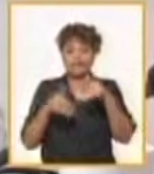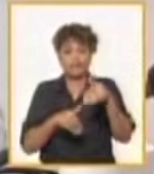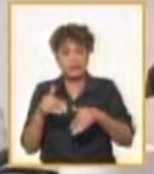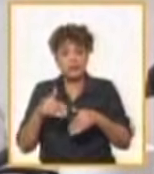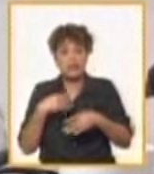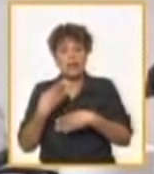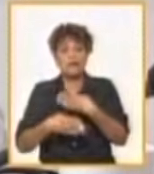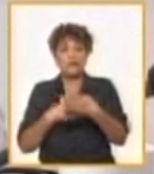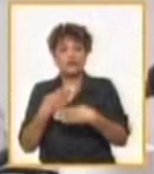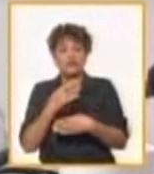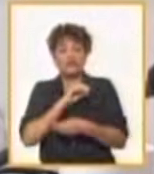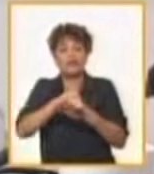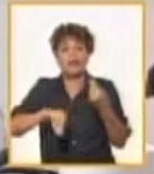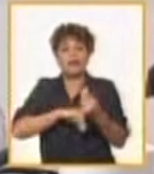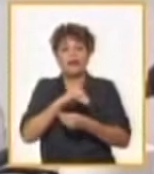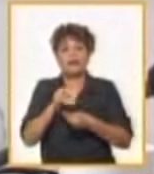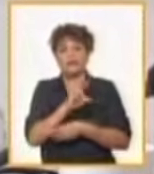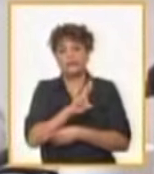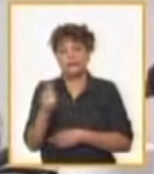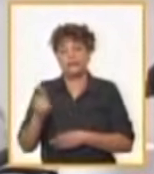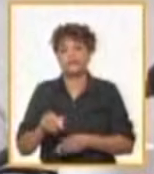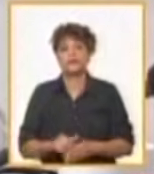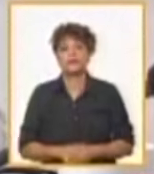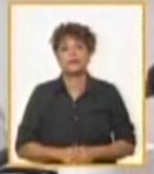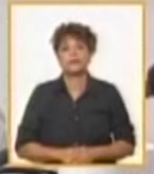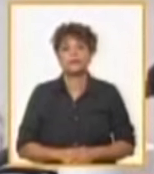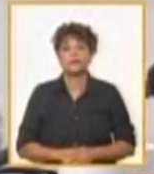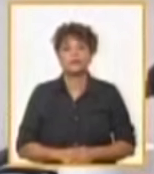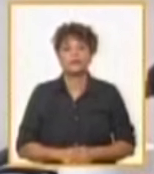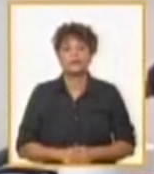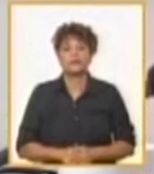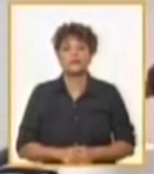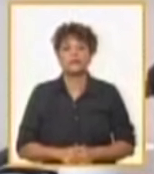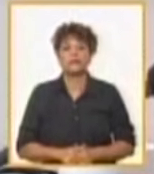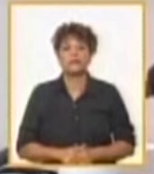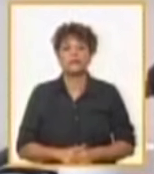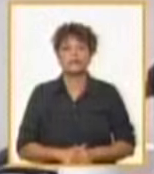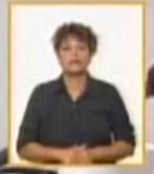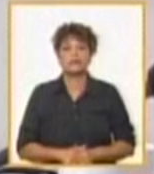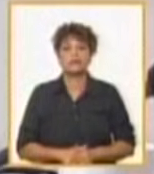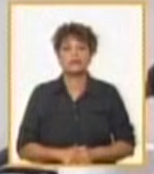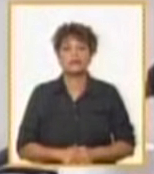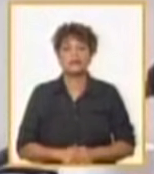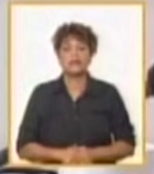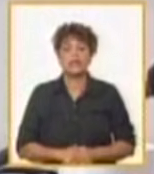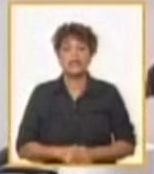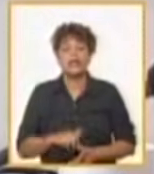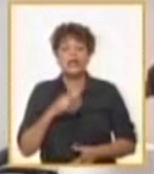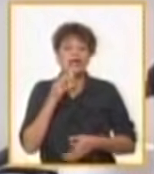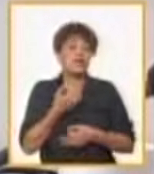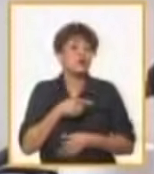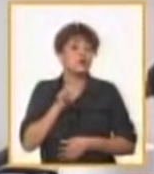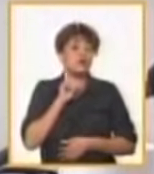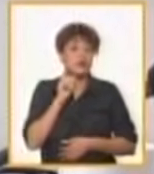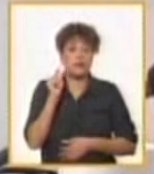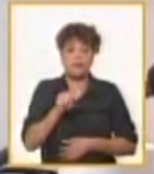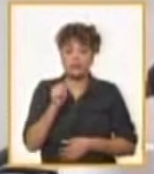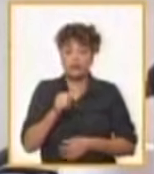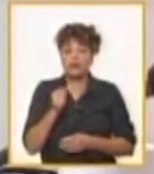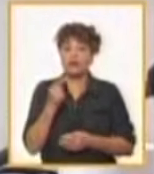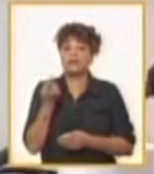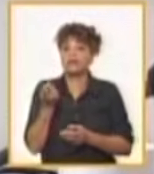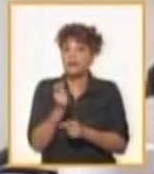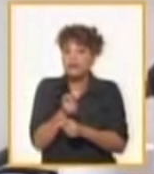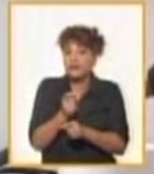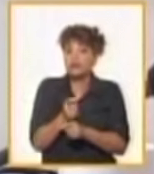proceso revolucionario de diversas maneras. Por lo tanto, palabras a los intelectuales lo que abre es una puerta, abre la continuación